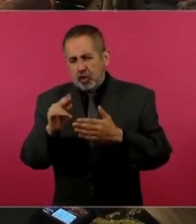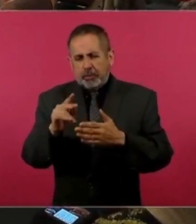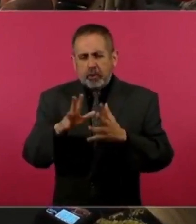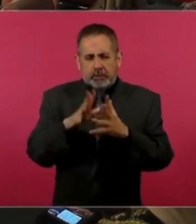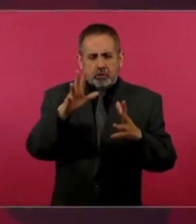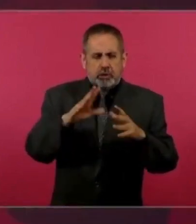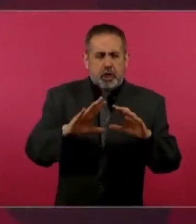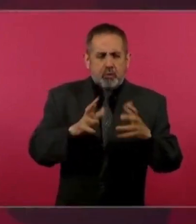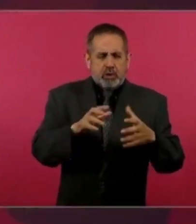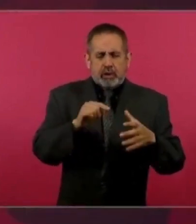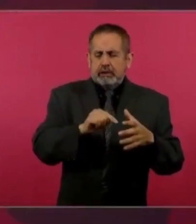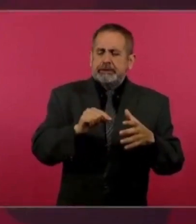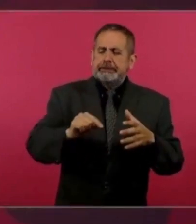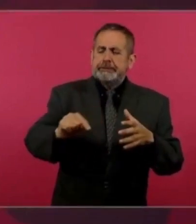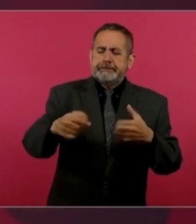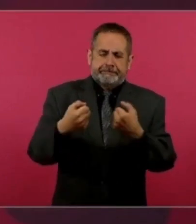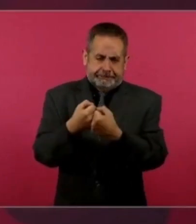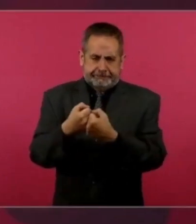no todas,